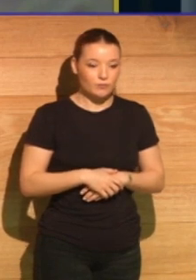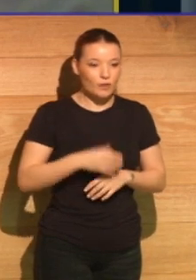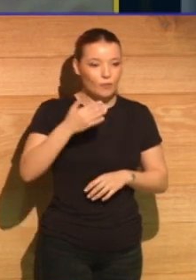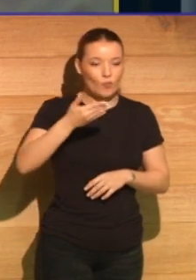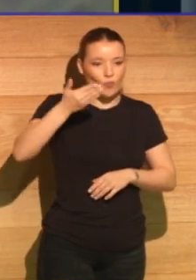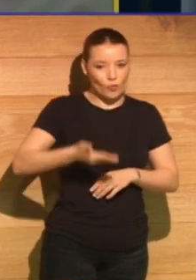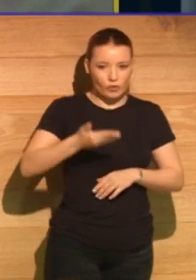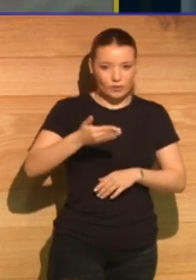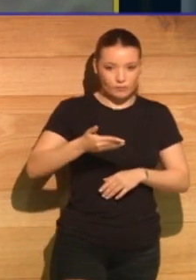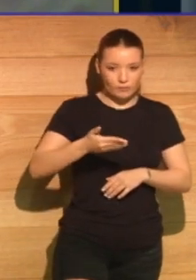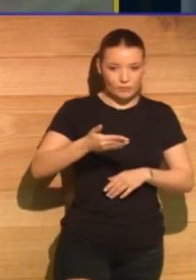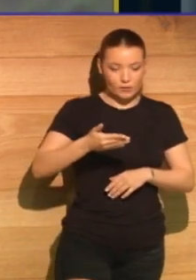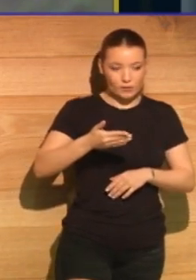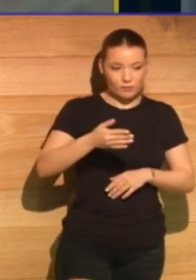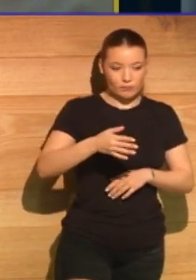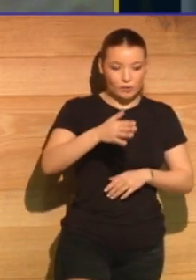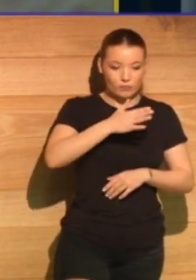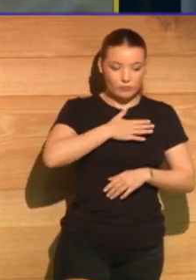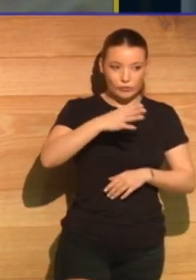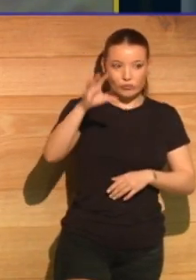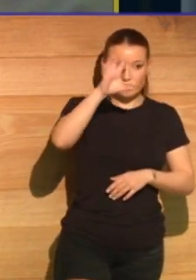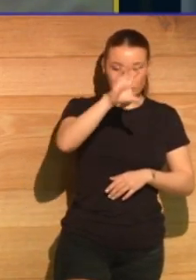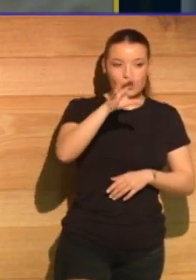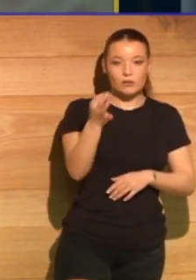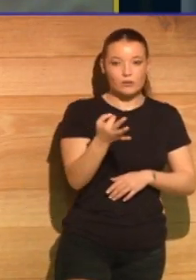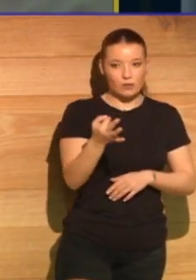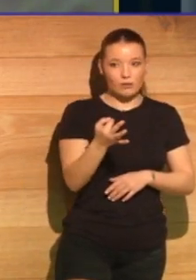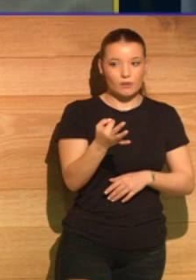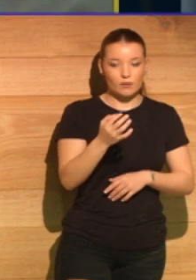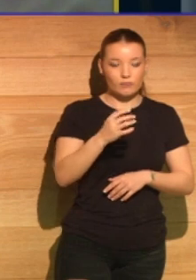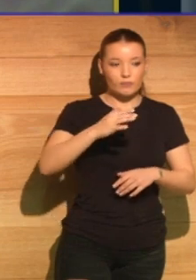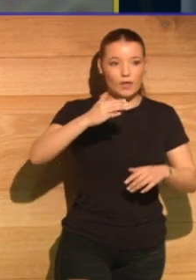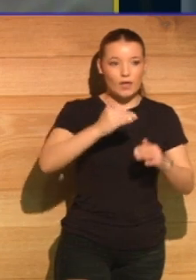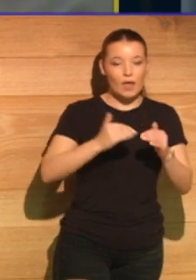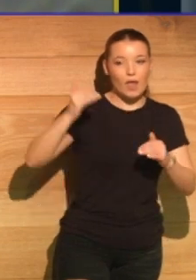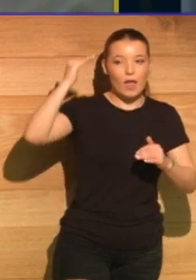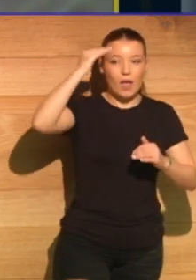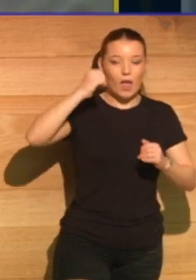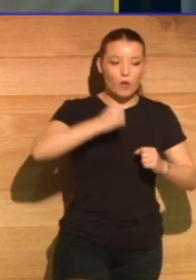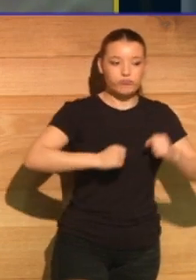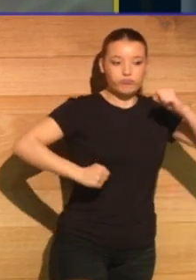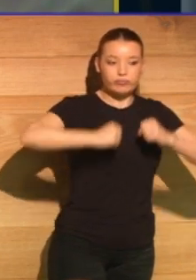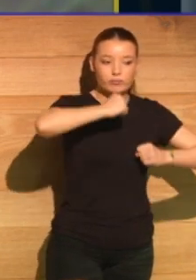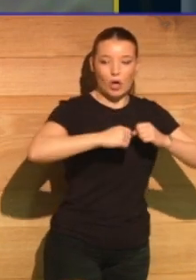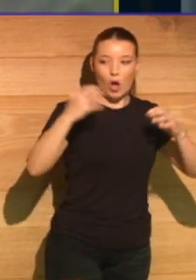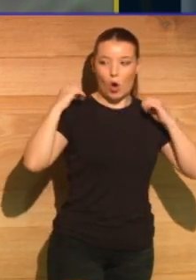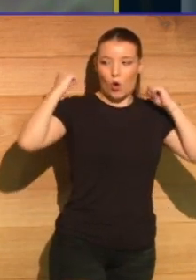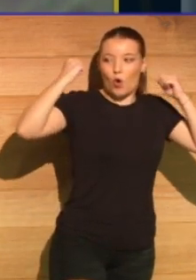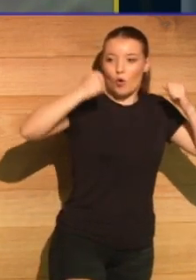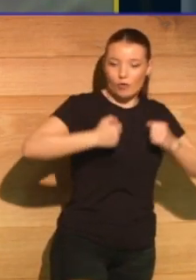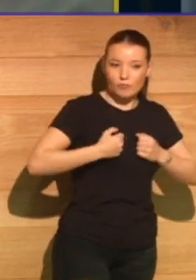país siga caminando a hombros de gigantas, no solo de